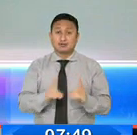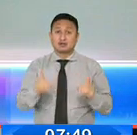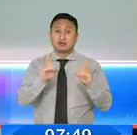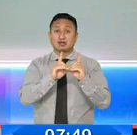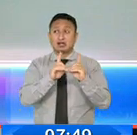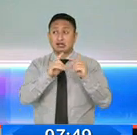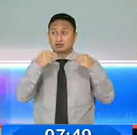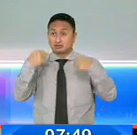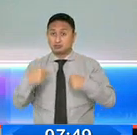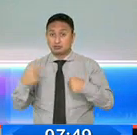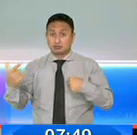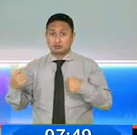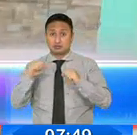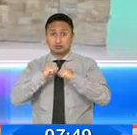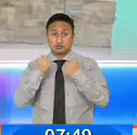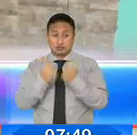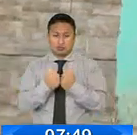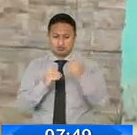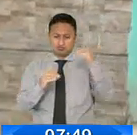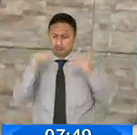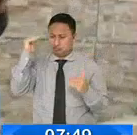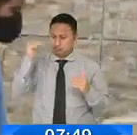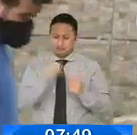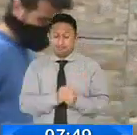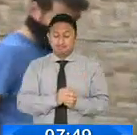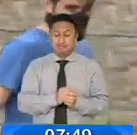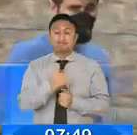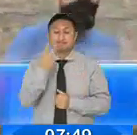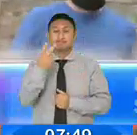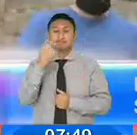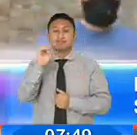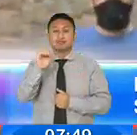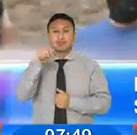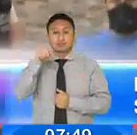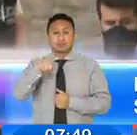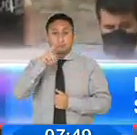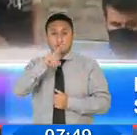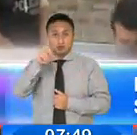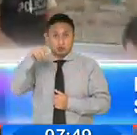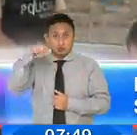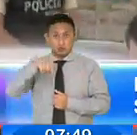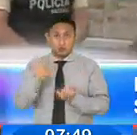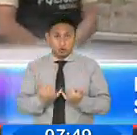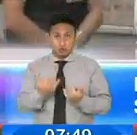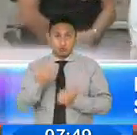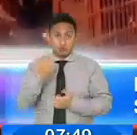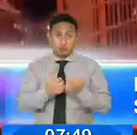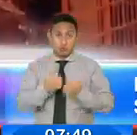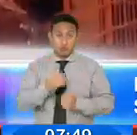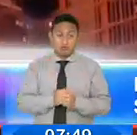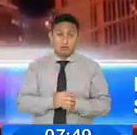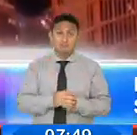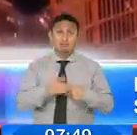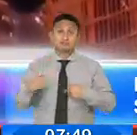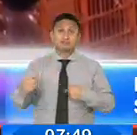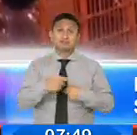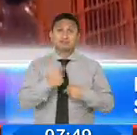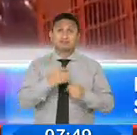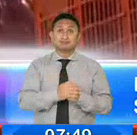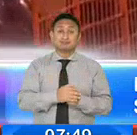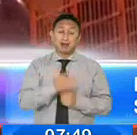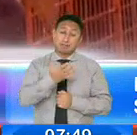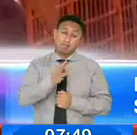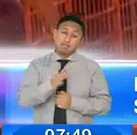que maneja sociedad civil. Para el 2021, esta realidad empeora, pues la tendencia actual indica que en promedio